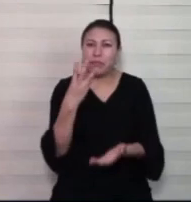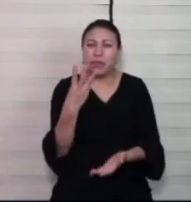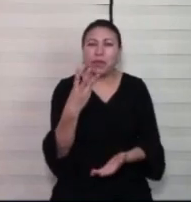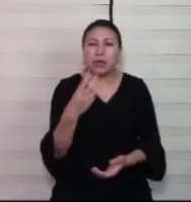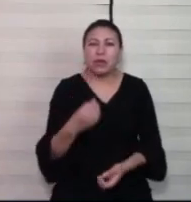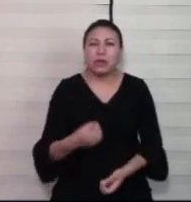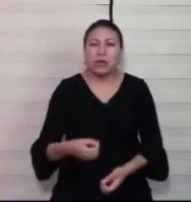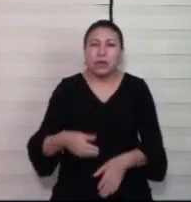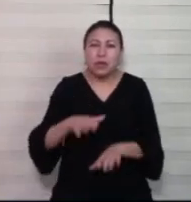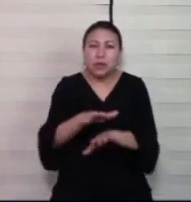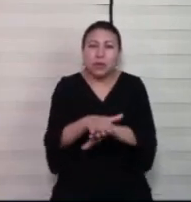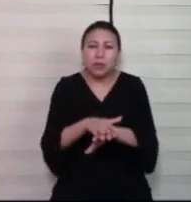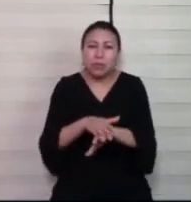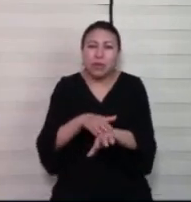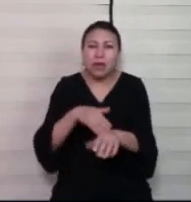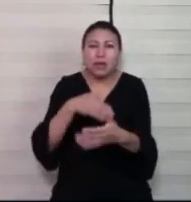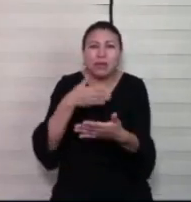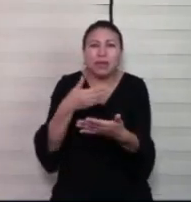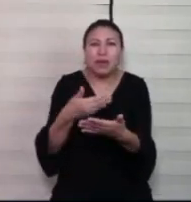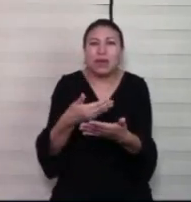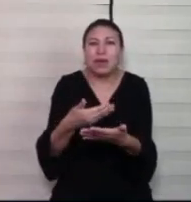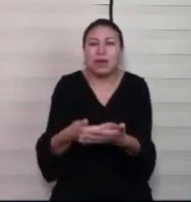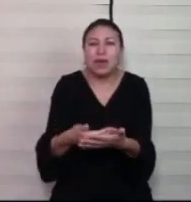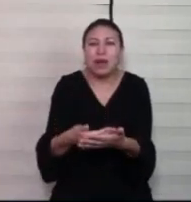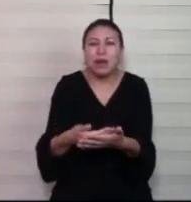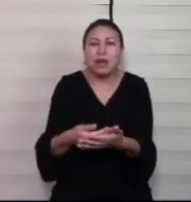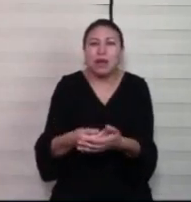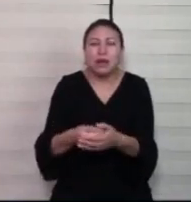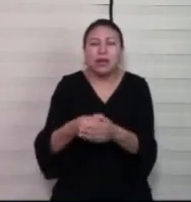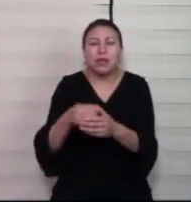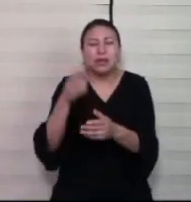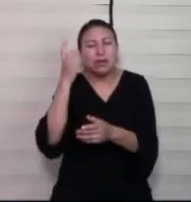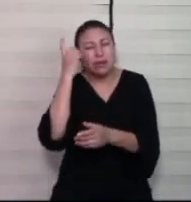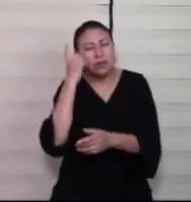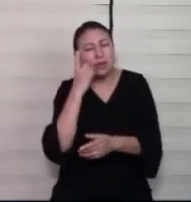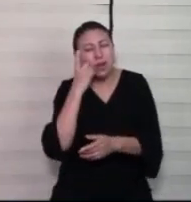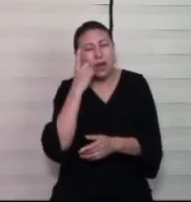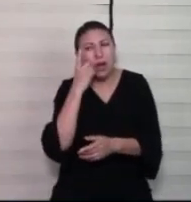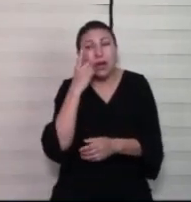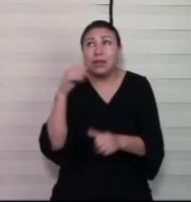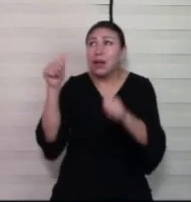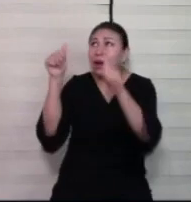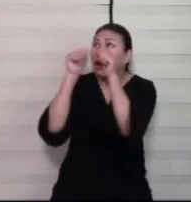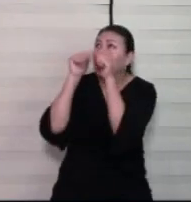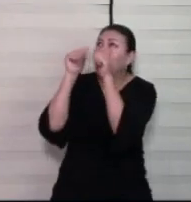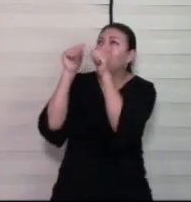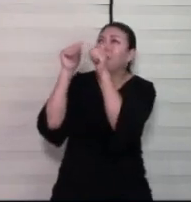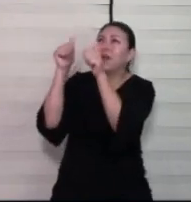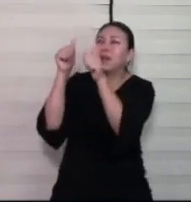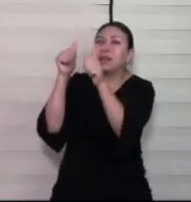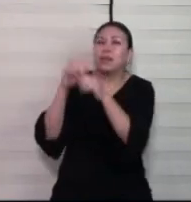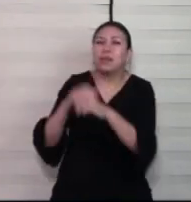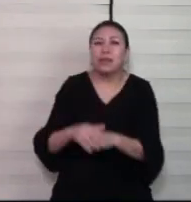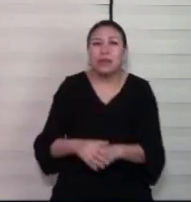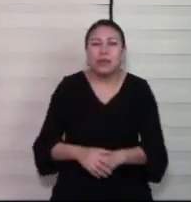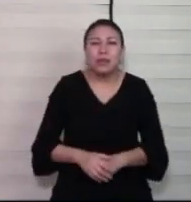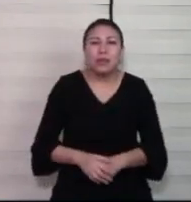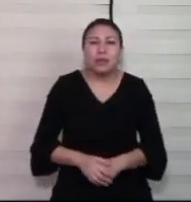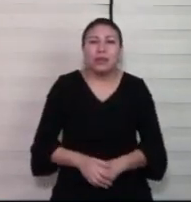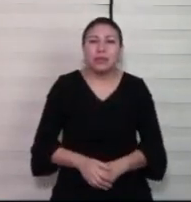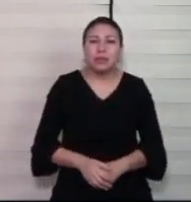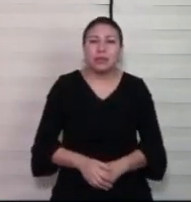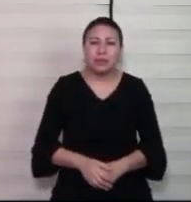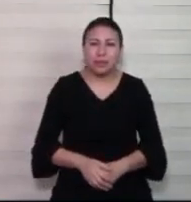dará tu pie al resbaladero, ni se dormirá el que te guarda. He aquí, no se adormecerá ni